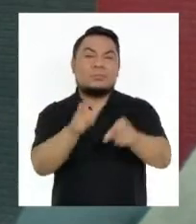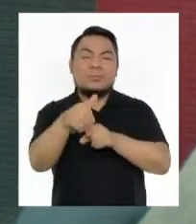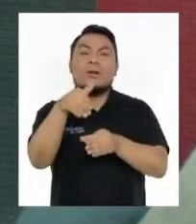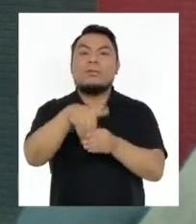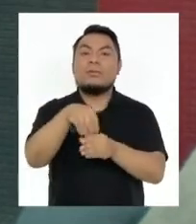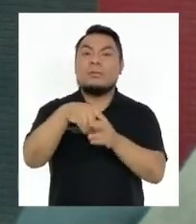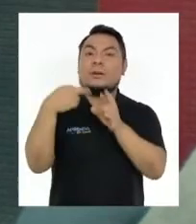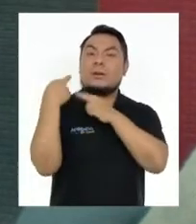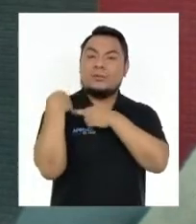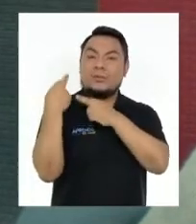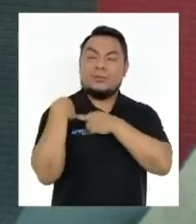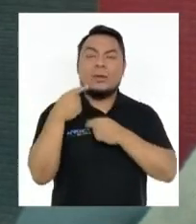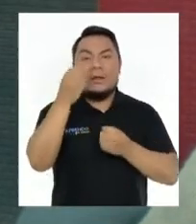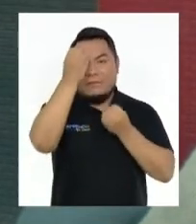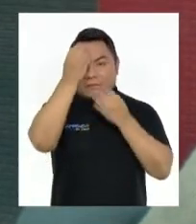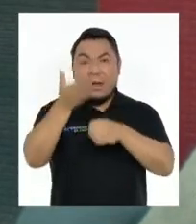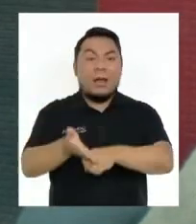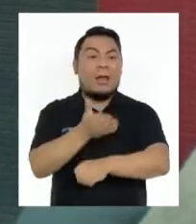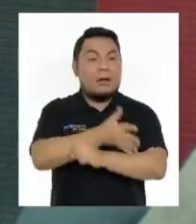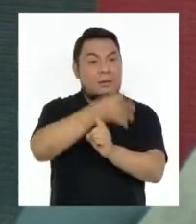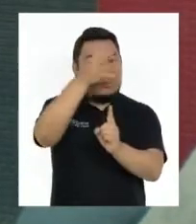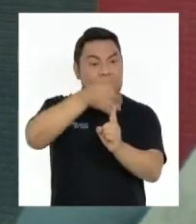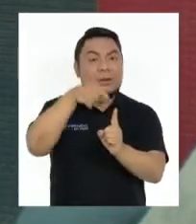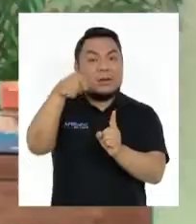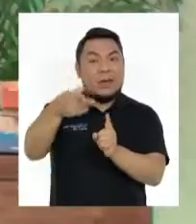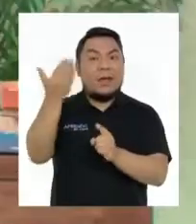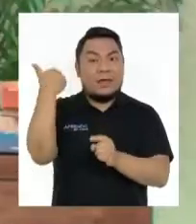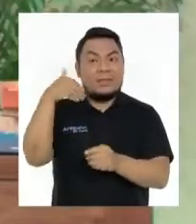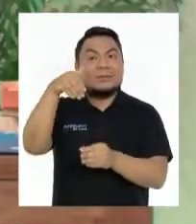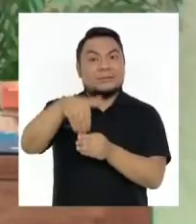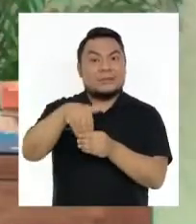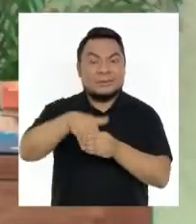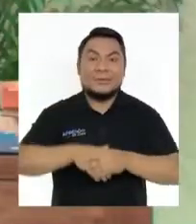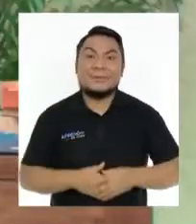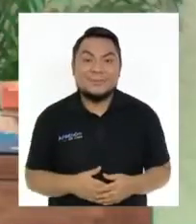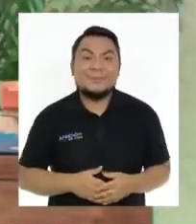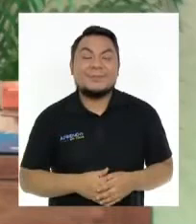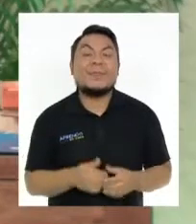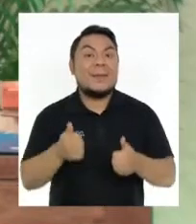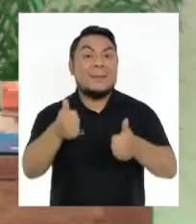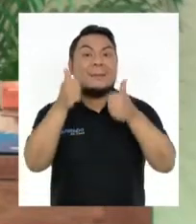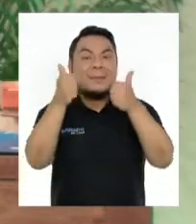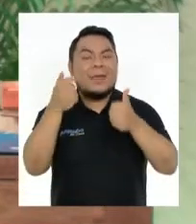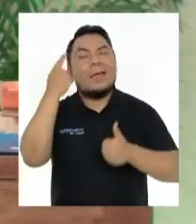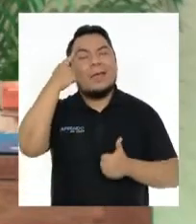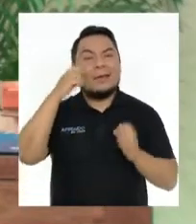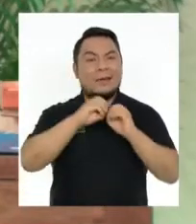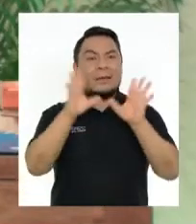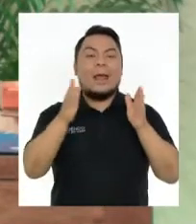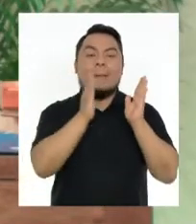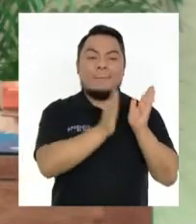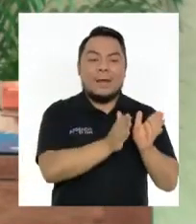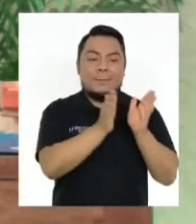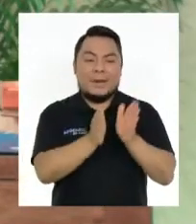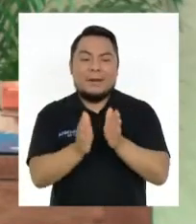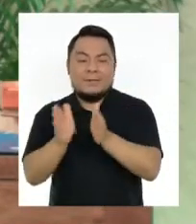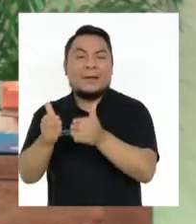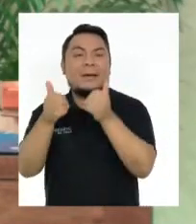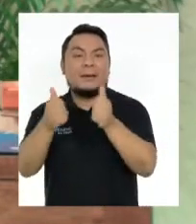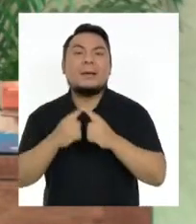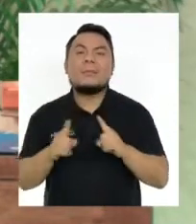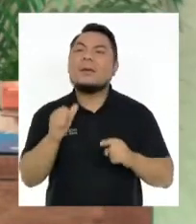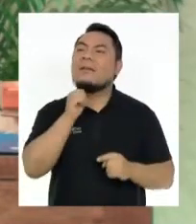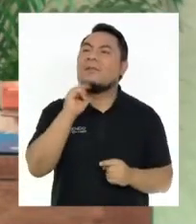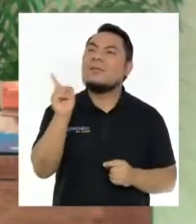voto responsable e informado en los procesos electorales. Muy bien, me queda claro lo de las etapas, pero aún no sé